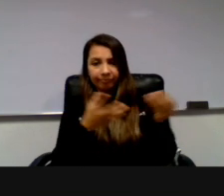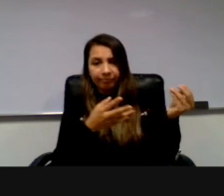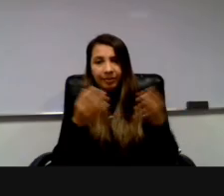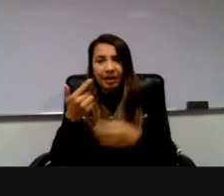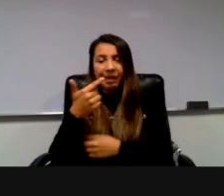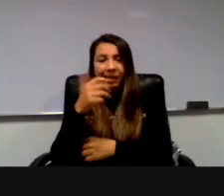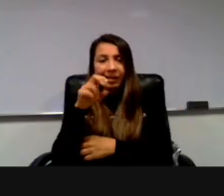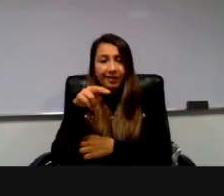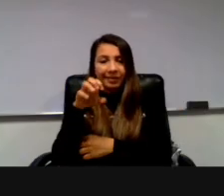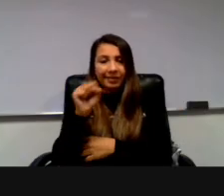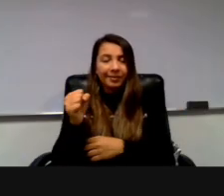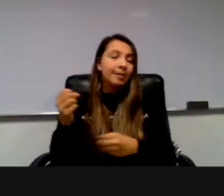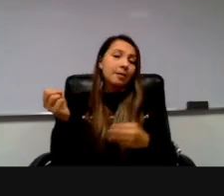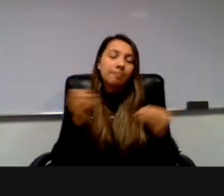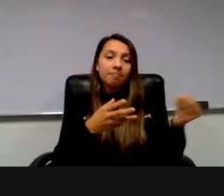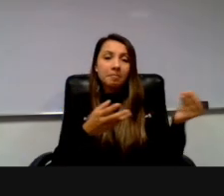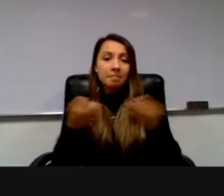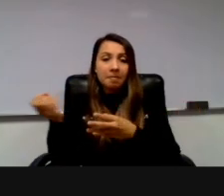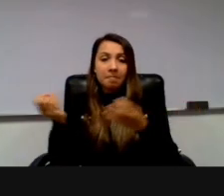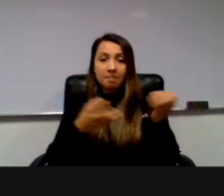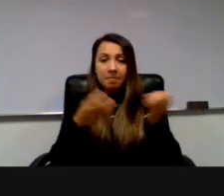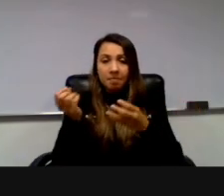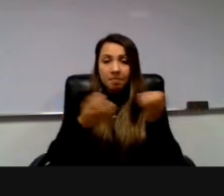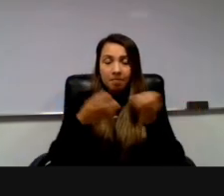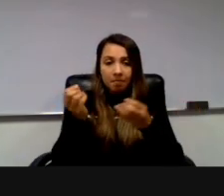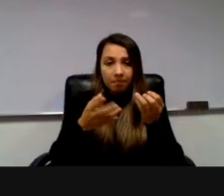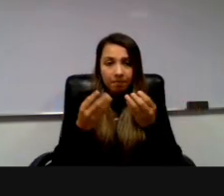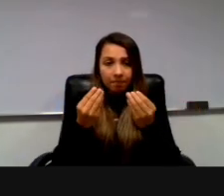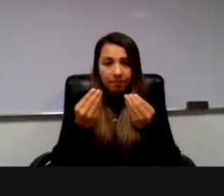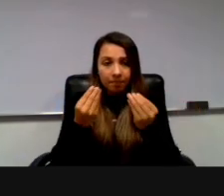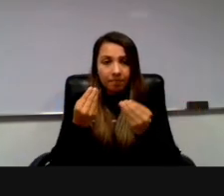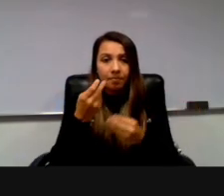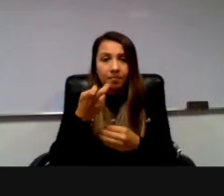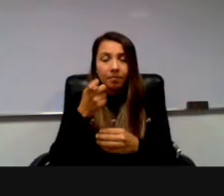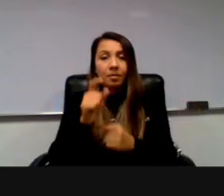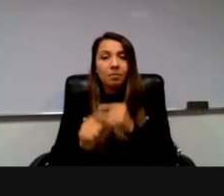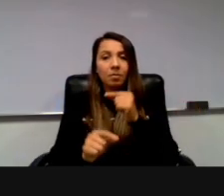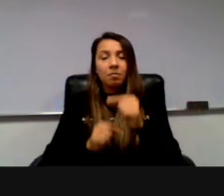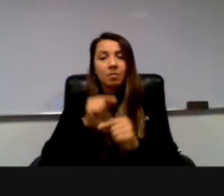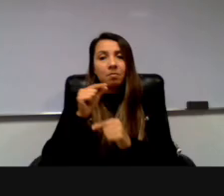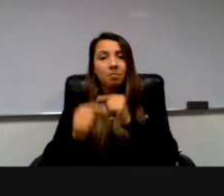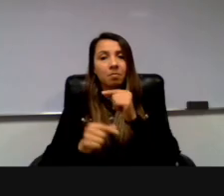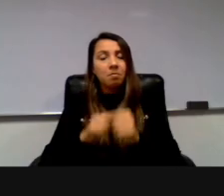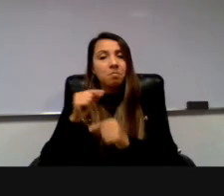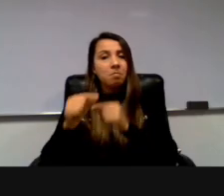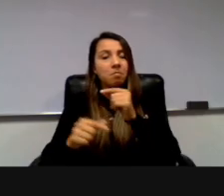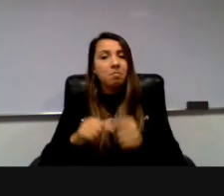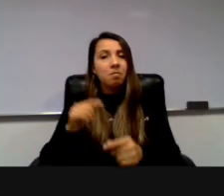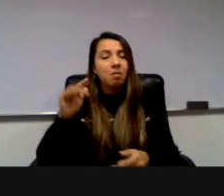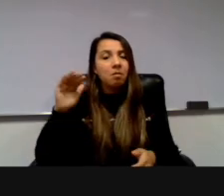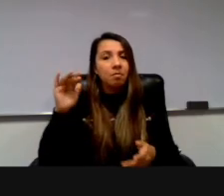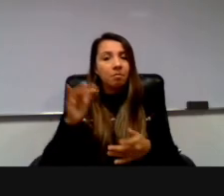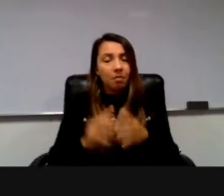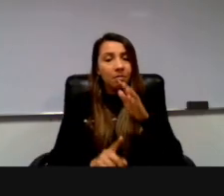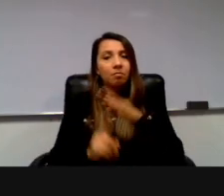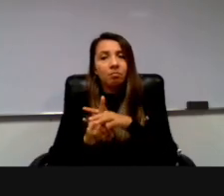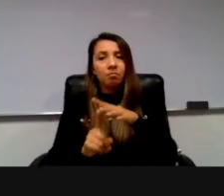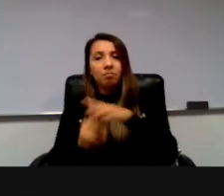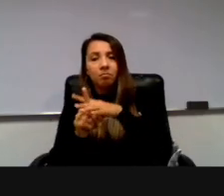alta, son las palabras que él usa, y poco a poco esta temperatura decrece y aparecen los linajes celulares,